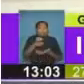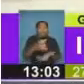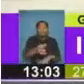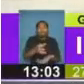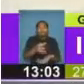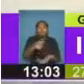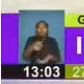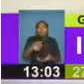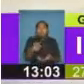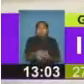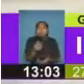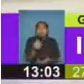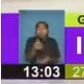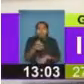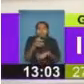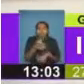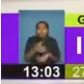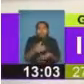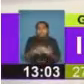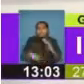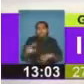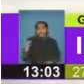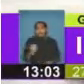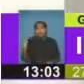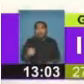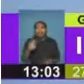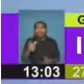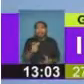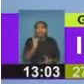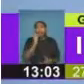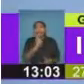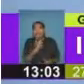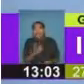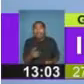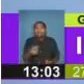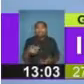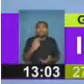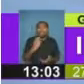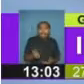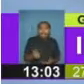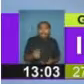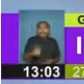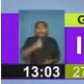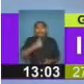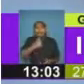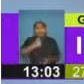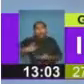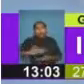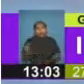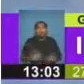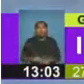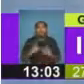no solo para tener energía agua potable para para el gas para que podamos tener y la repotenciación energética que la vuelvo a